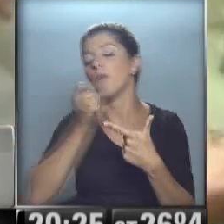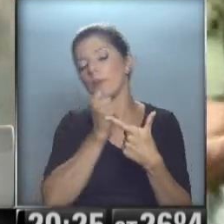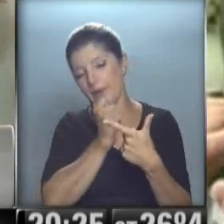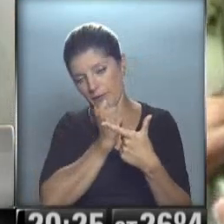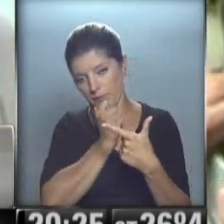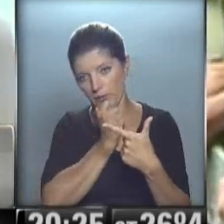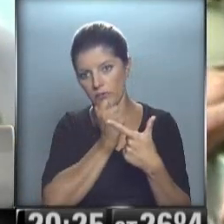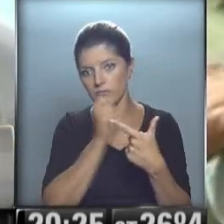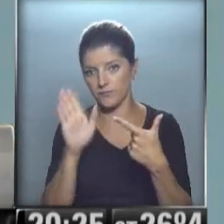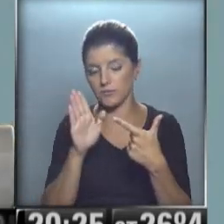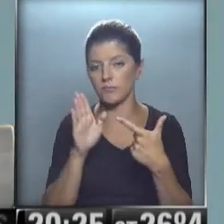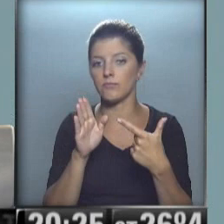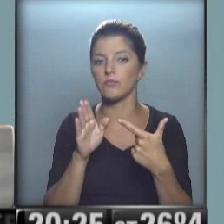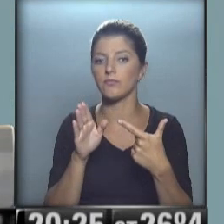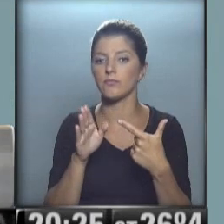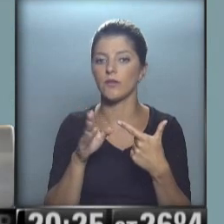los vuelos de